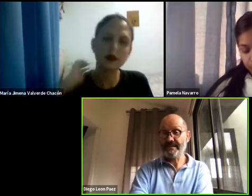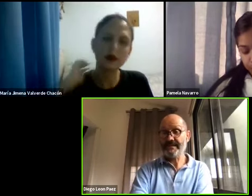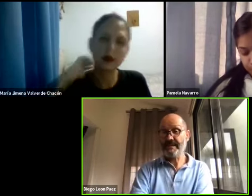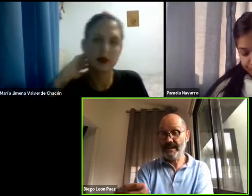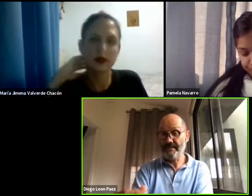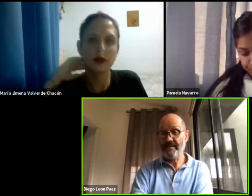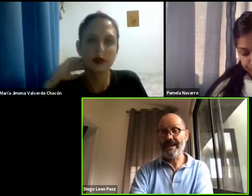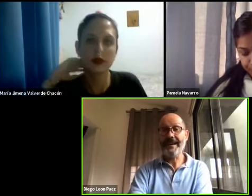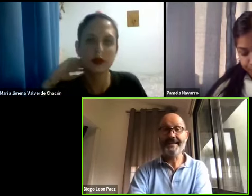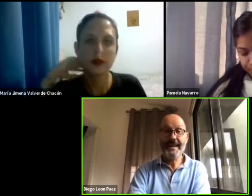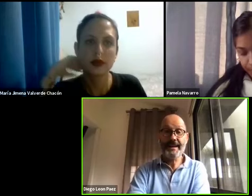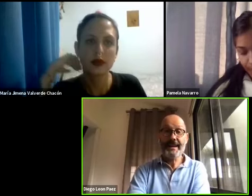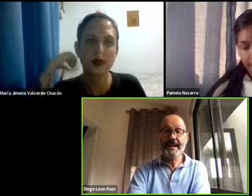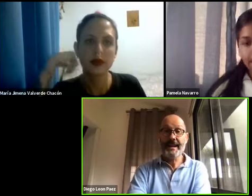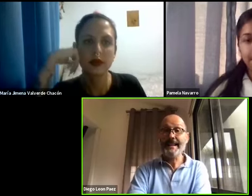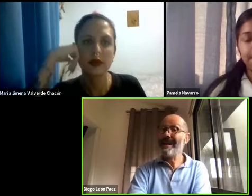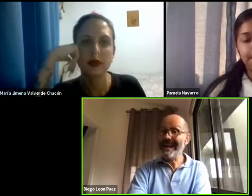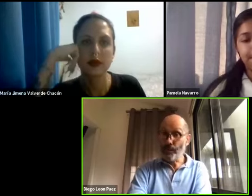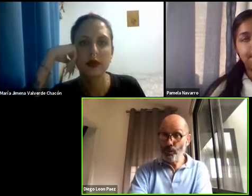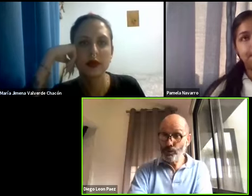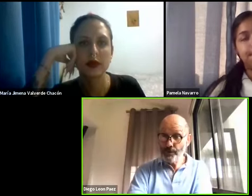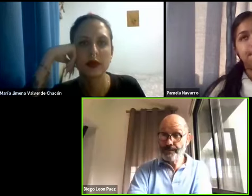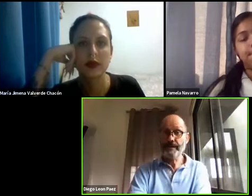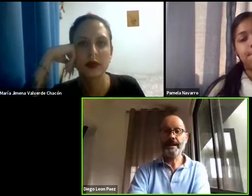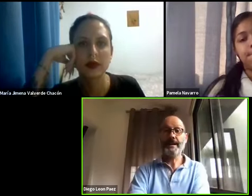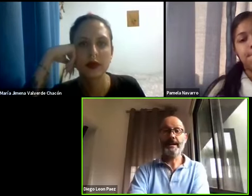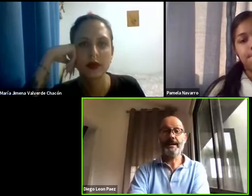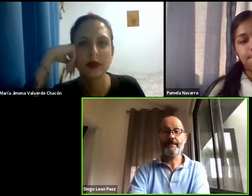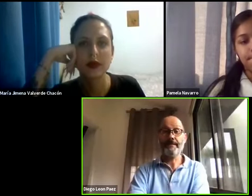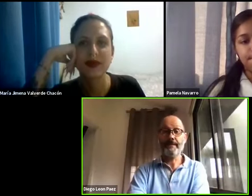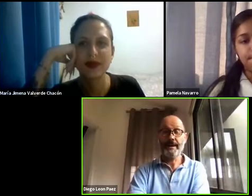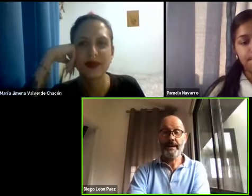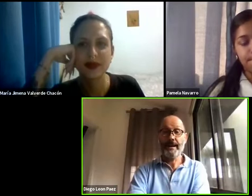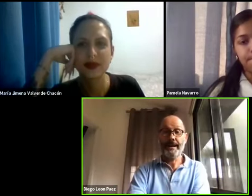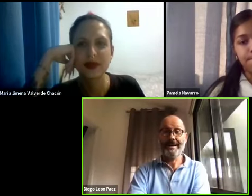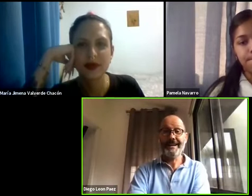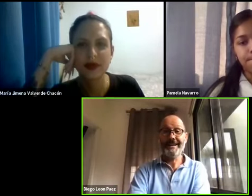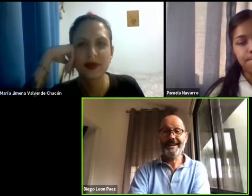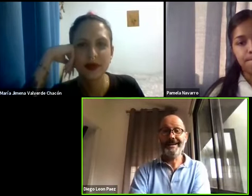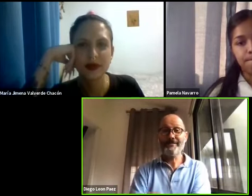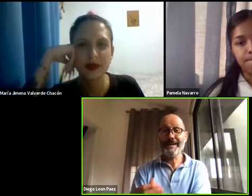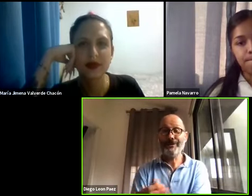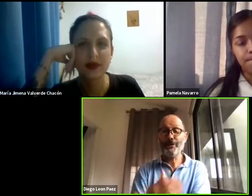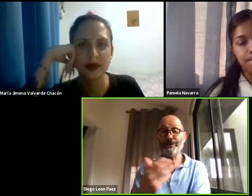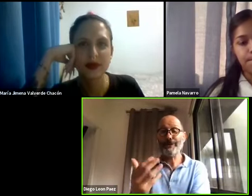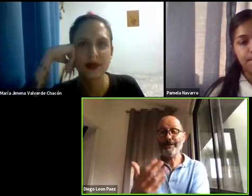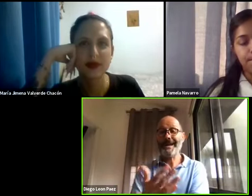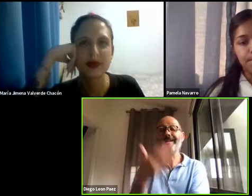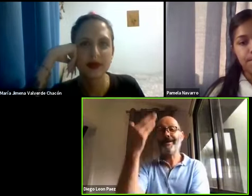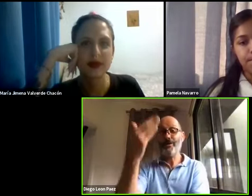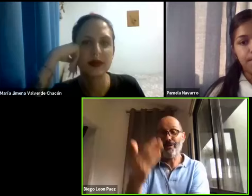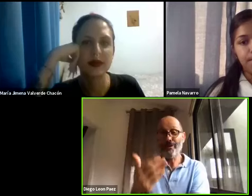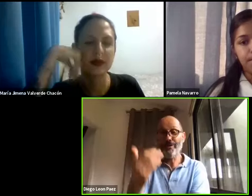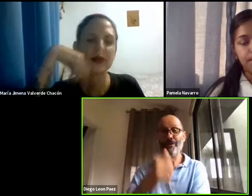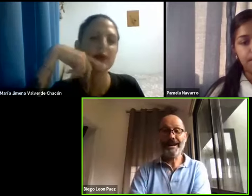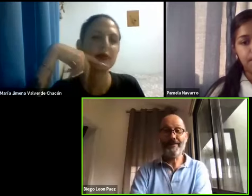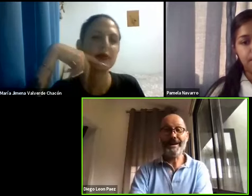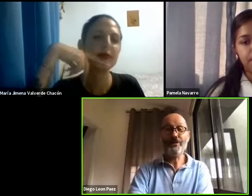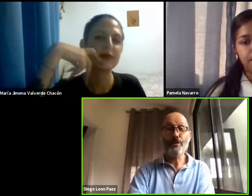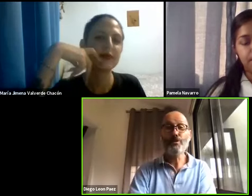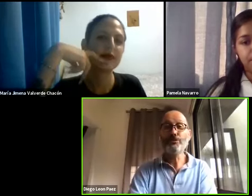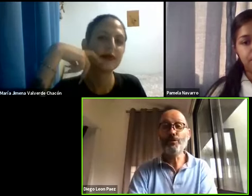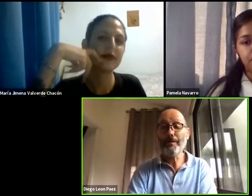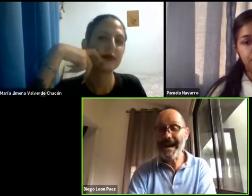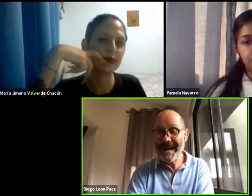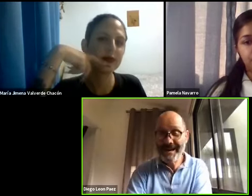es relevante el tema del aborto y todo esto también con la